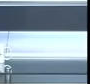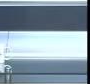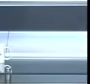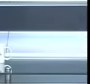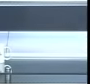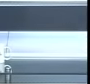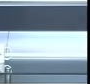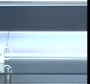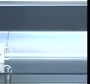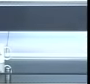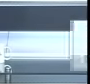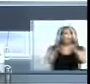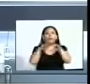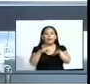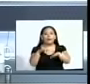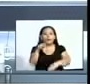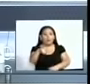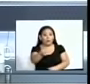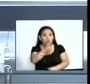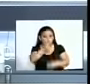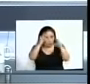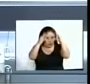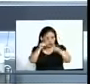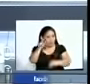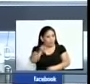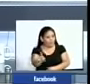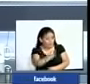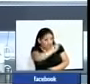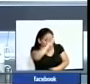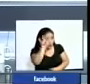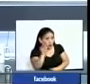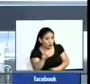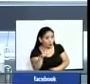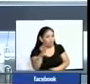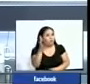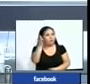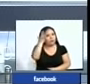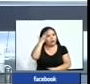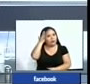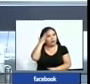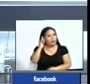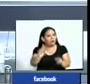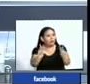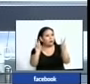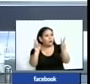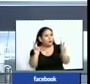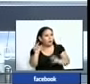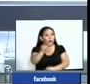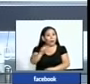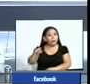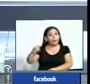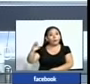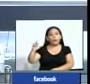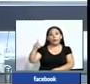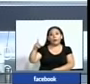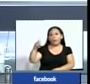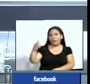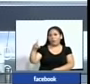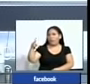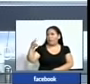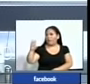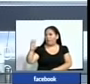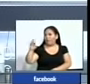Gracias por continuar informándose con Noticiero Hechos. Le vamos a hacer una pregunta. ¿Alguna vez ha escuchado usted hablar de el caldo de birria? Le